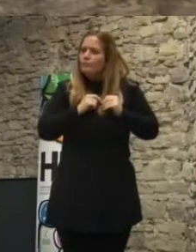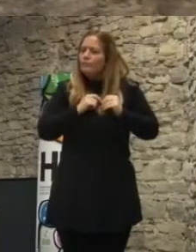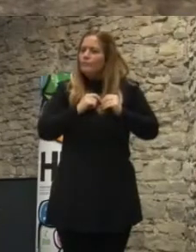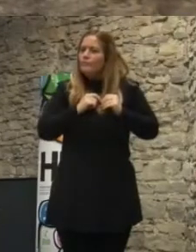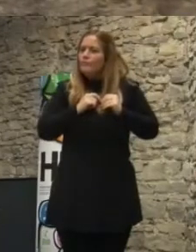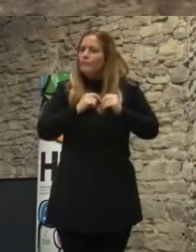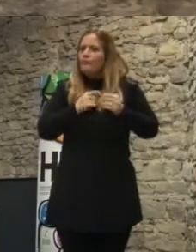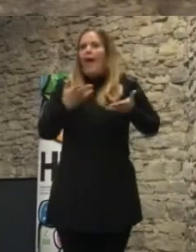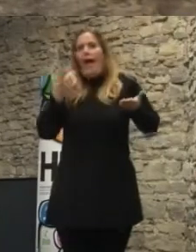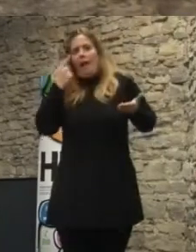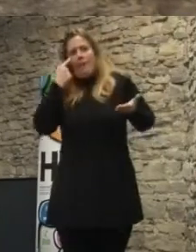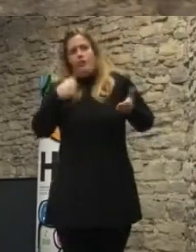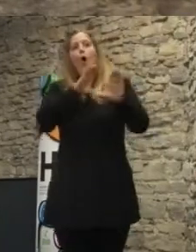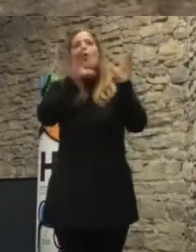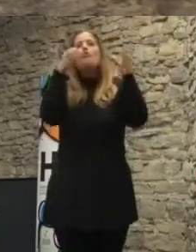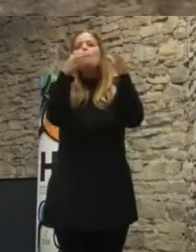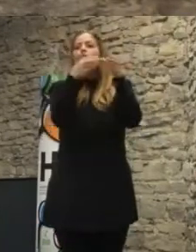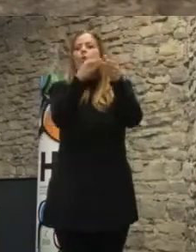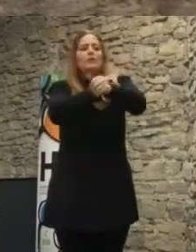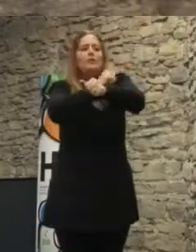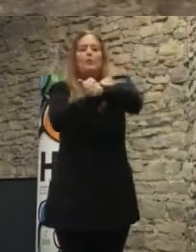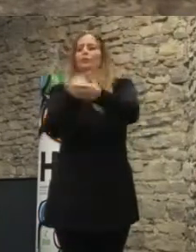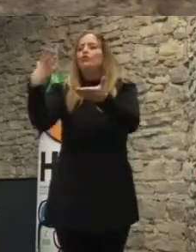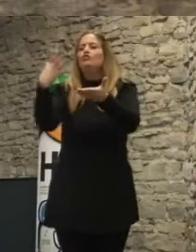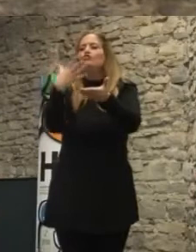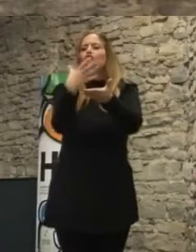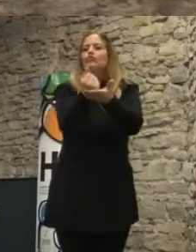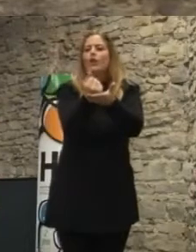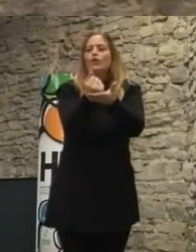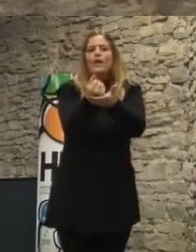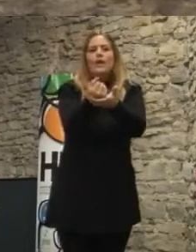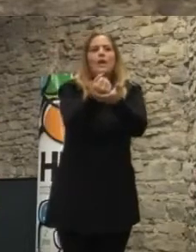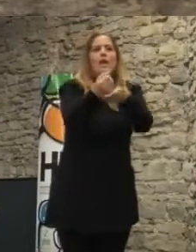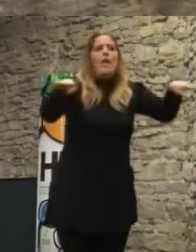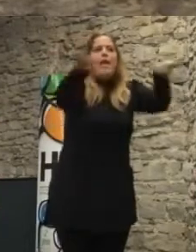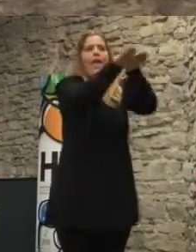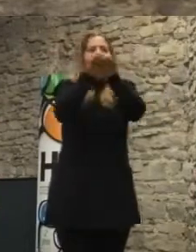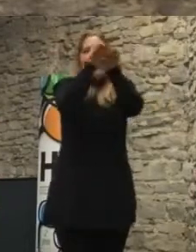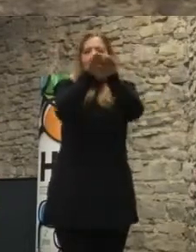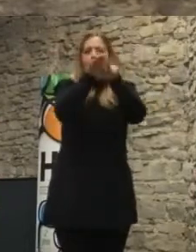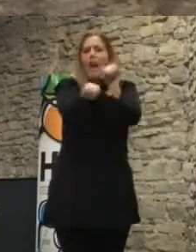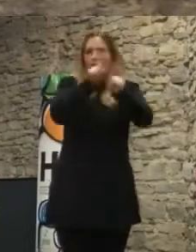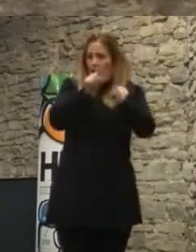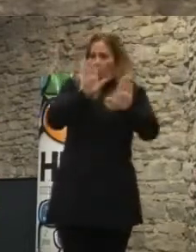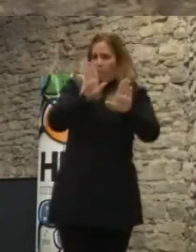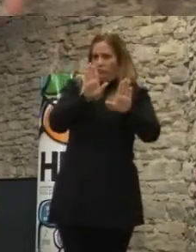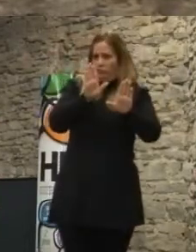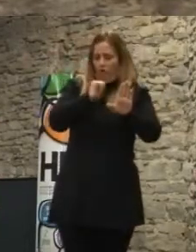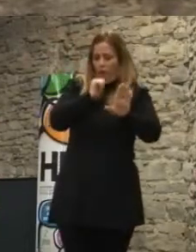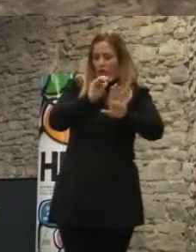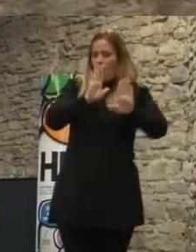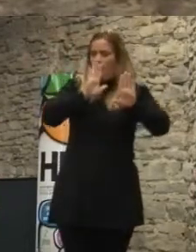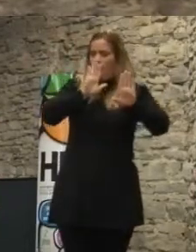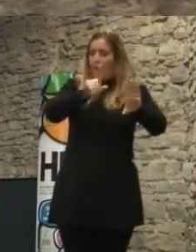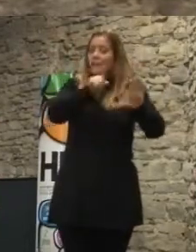no quiero poner a todos los clubes deportivos en el mismo saco, ¿no? Pero sí que podríamos hacernos preguntas, este club deportivo, este club, este otro